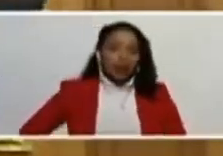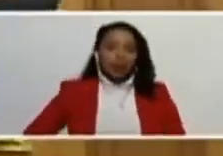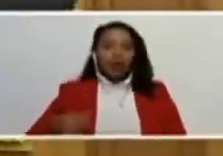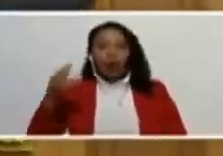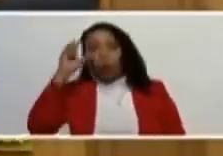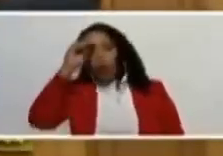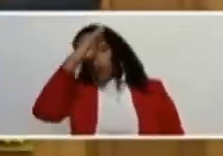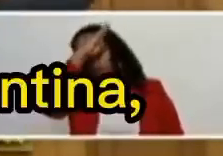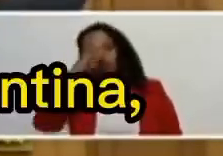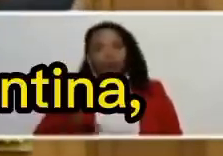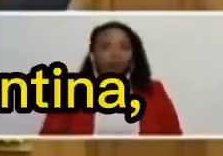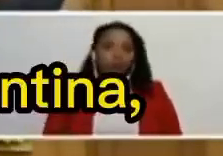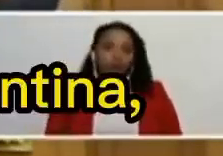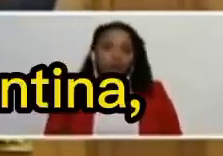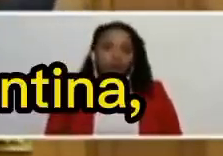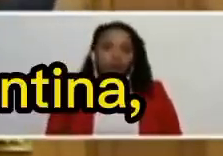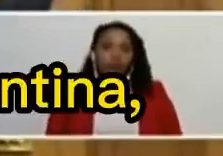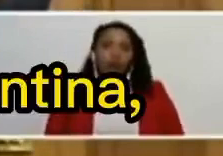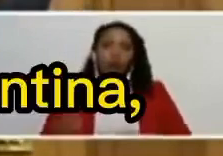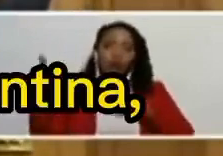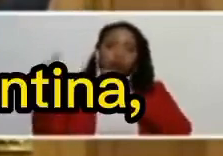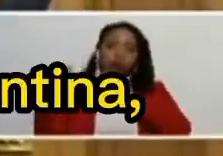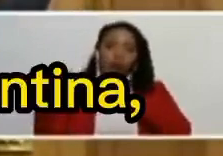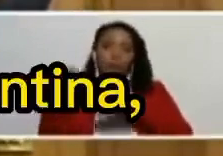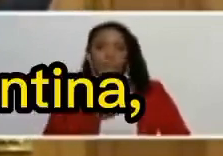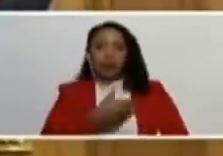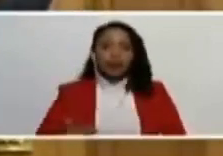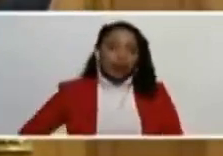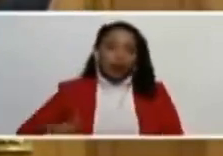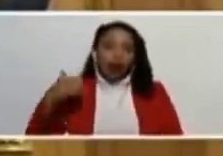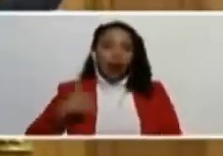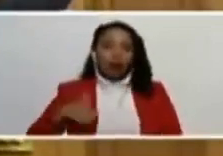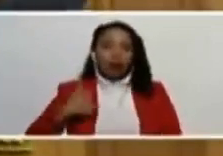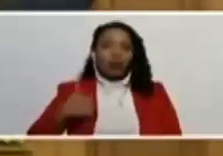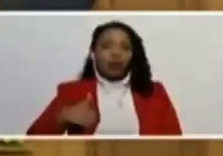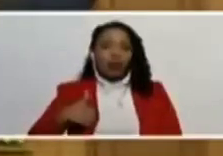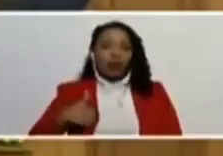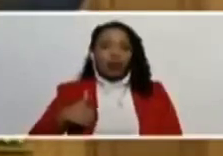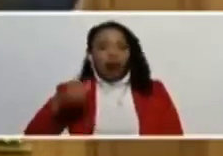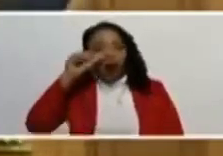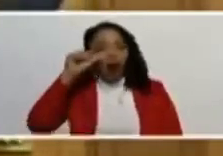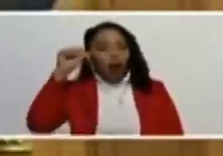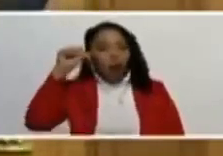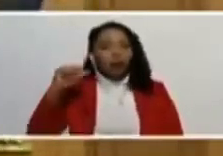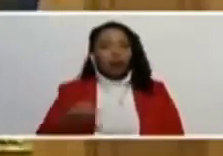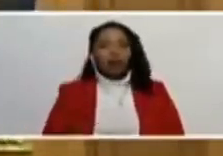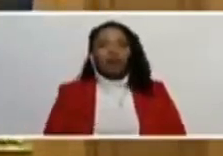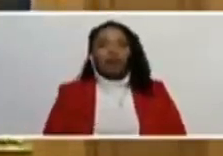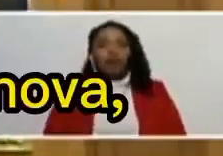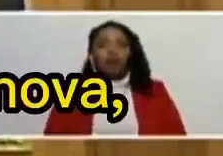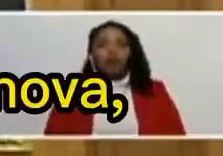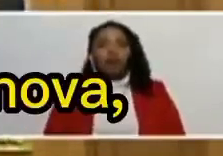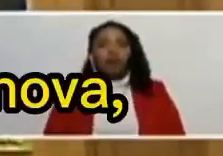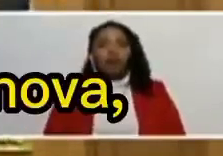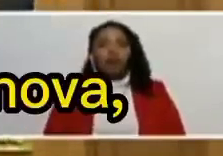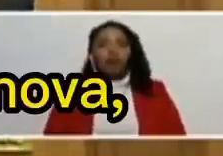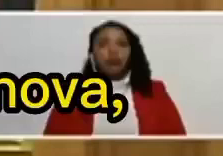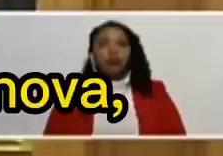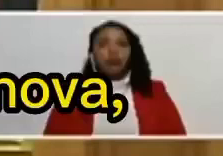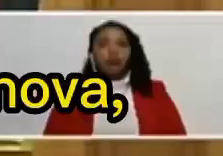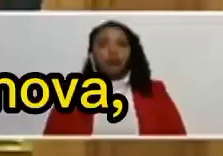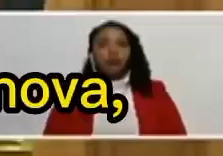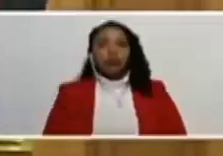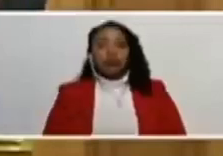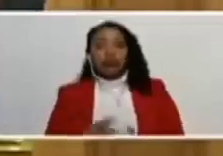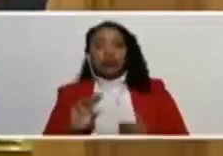Petro lo hablaba con el presidente de Argentina Alberto Fernández está llegando